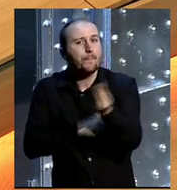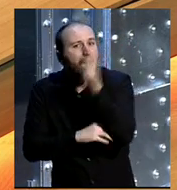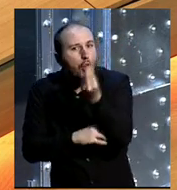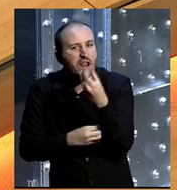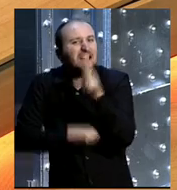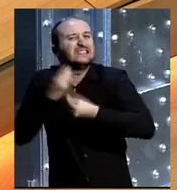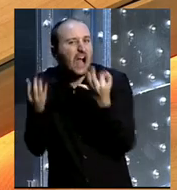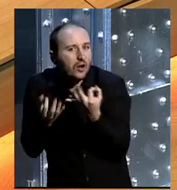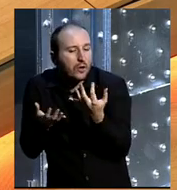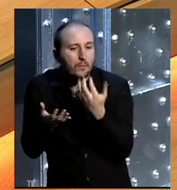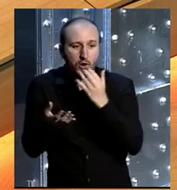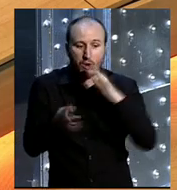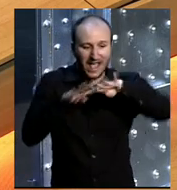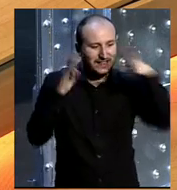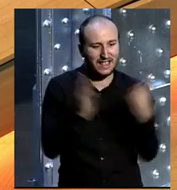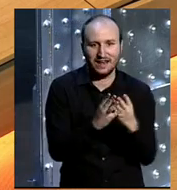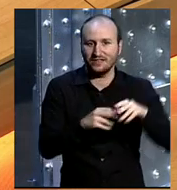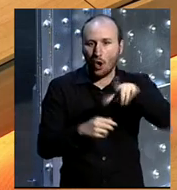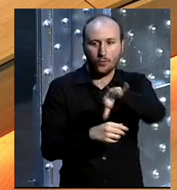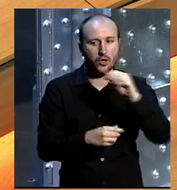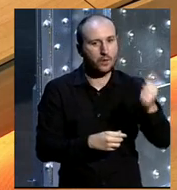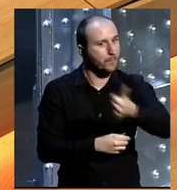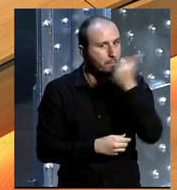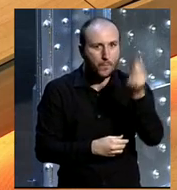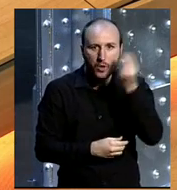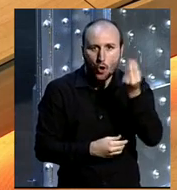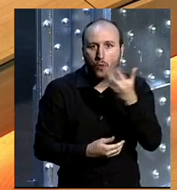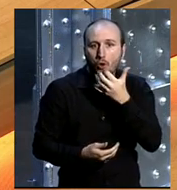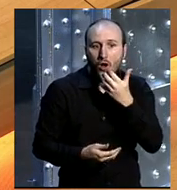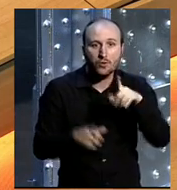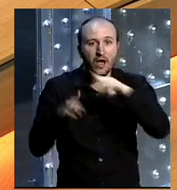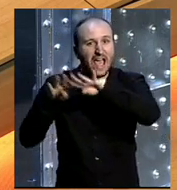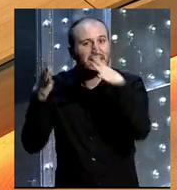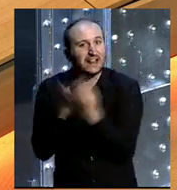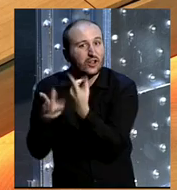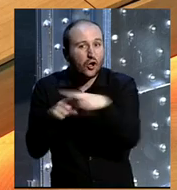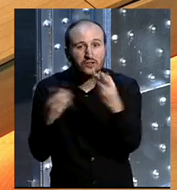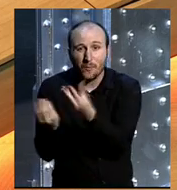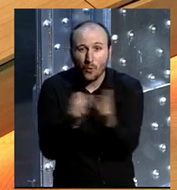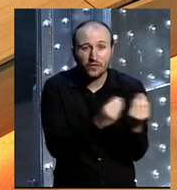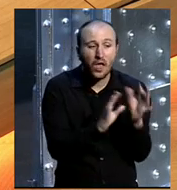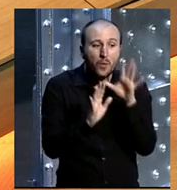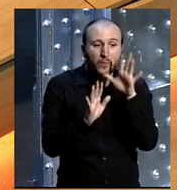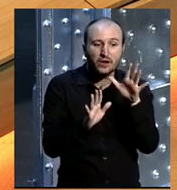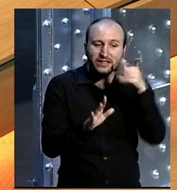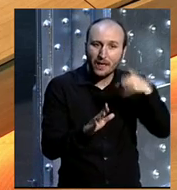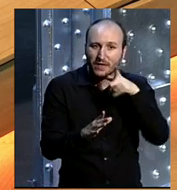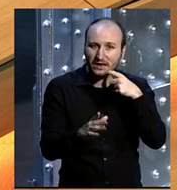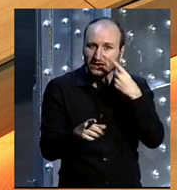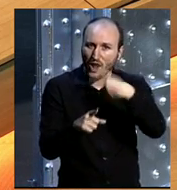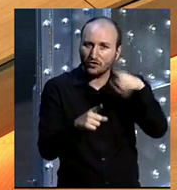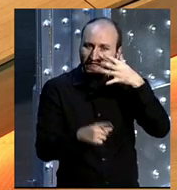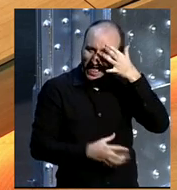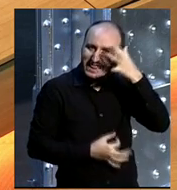tenemos un servicio, que Internet es lo mejor que hay, que Internet es buenísimo, que Internet tiene una cosa, pero que mejore en el aspecto de